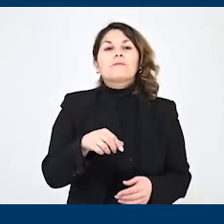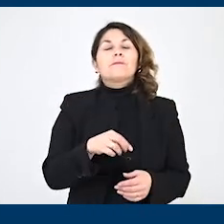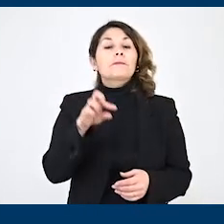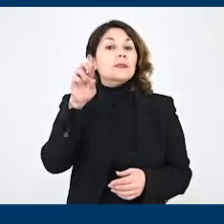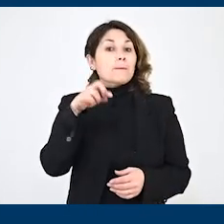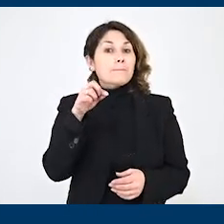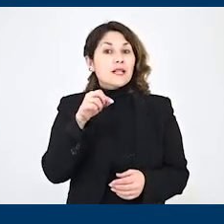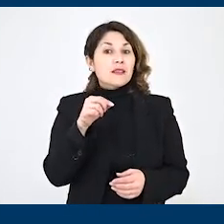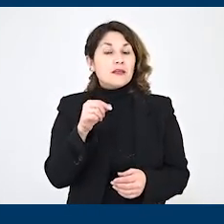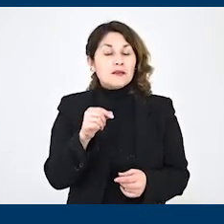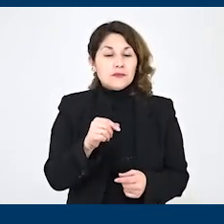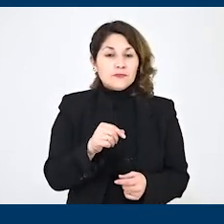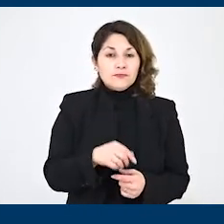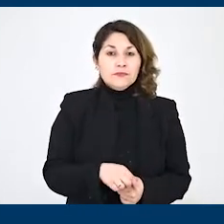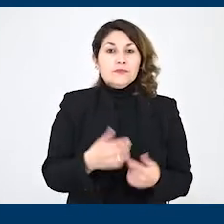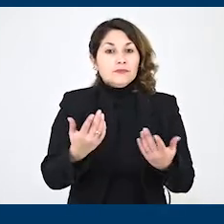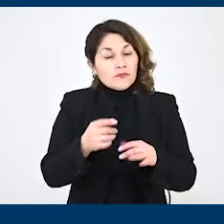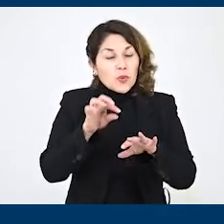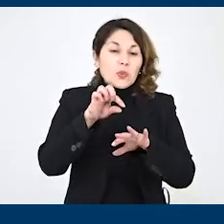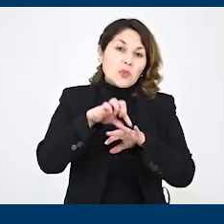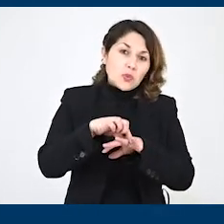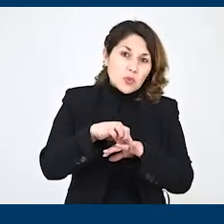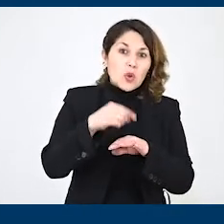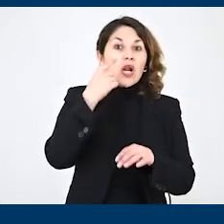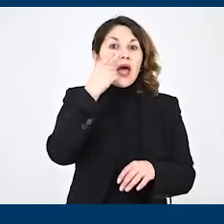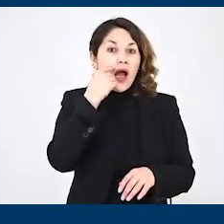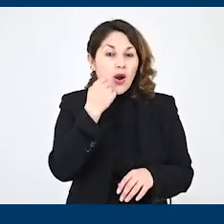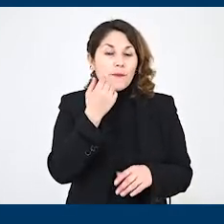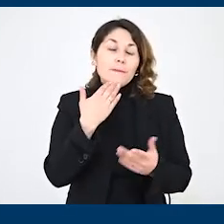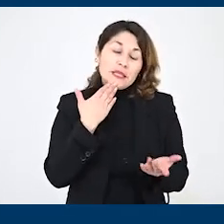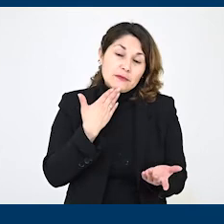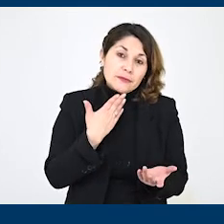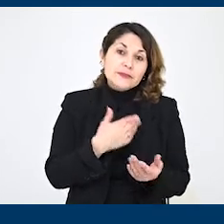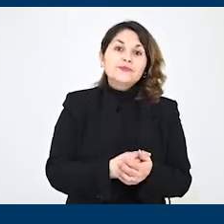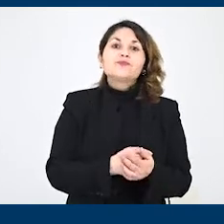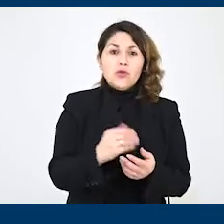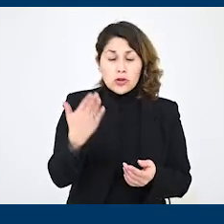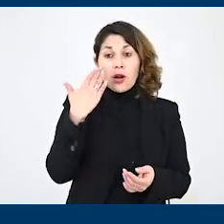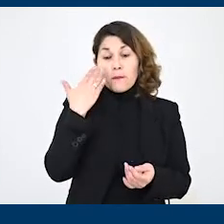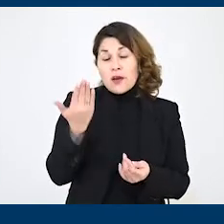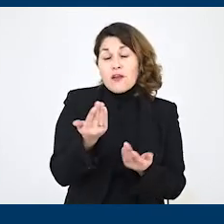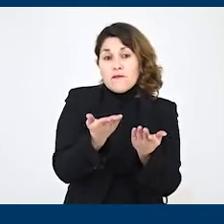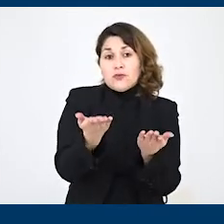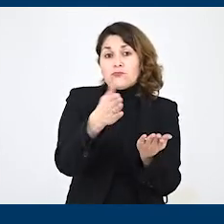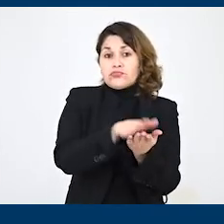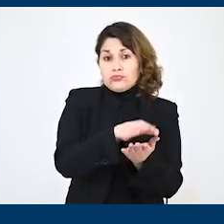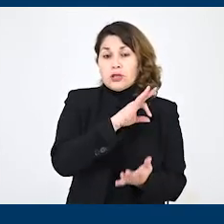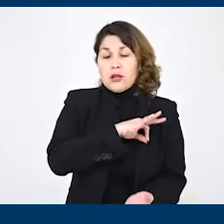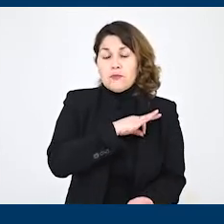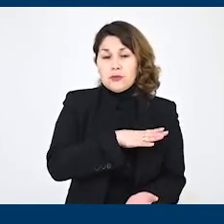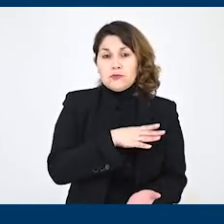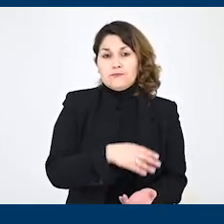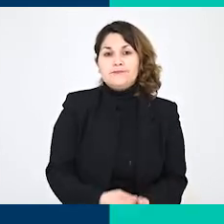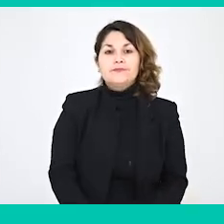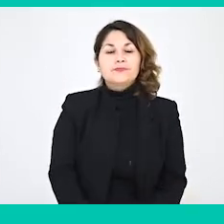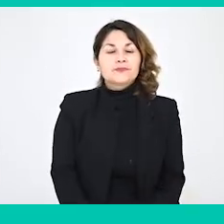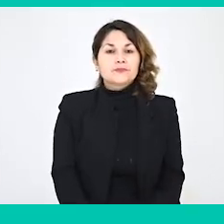cónyuges hombres como beneficiarios de pensión de sobrevivencia, previo cumplimiento de los requisitos que indica la